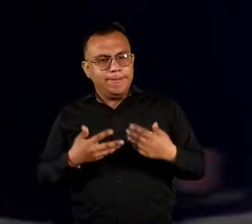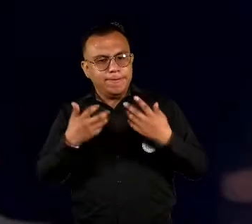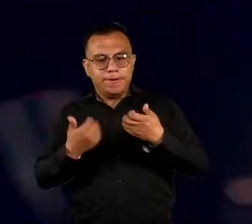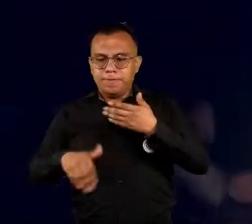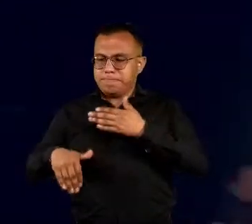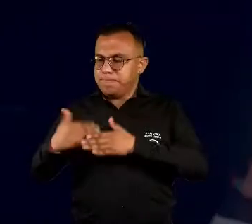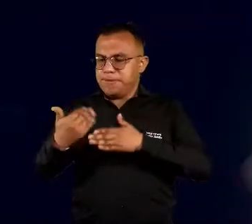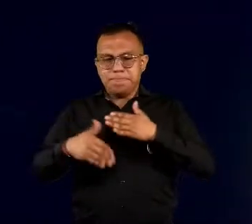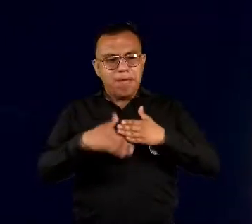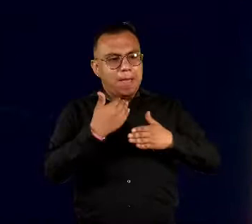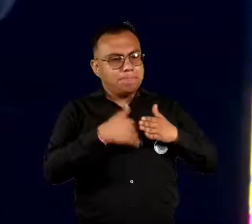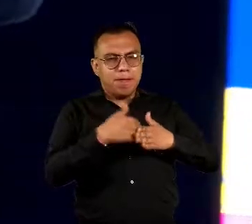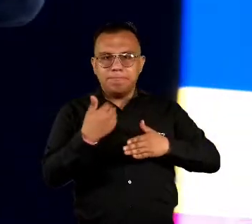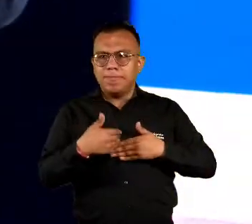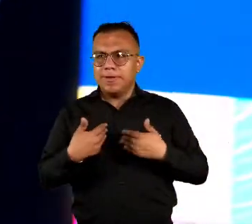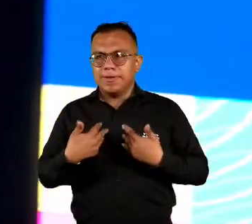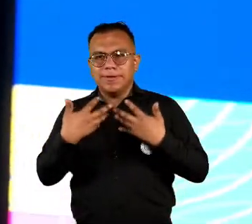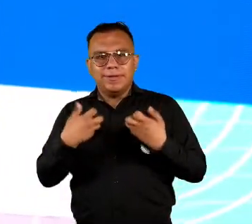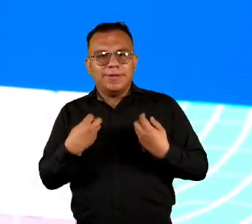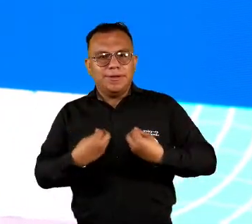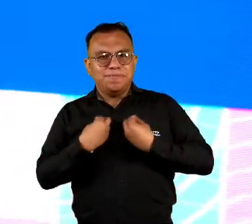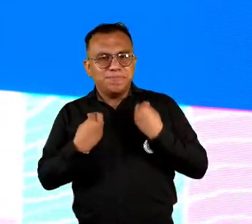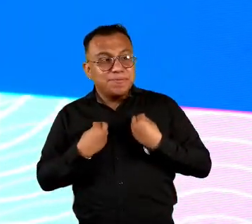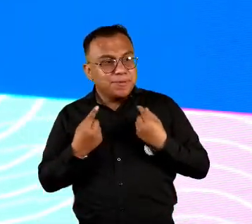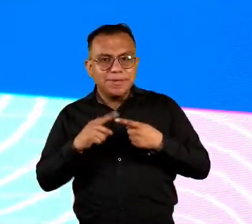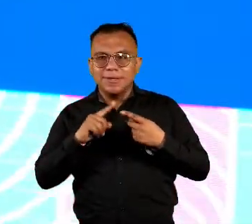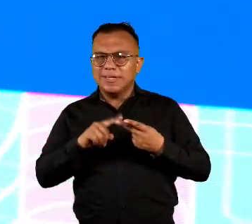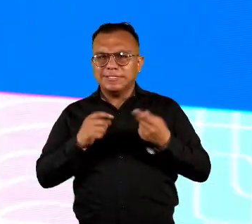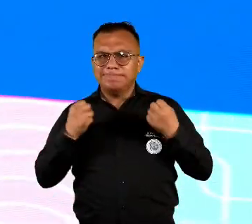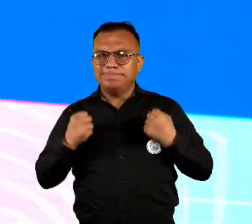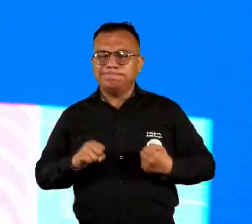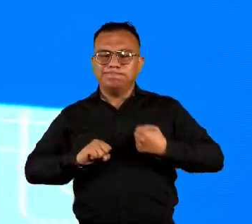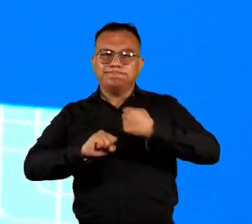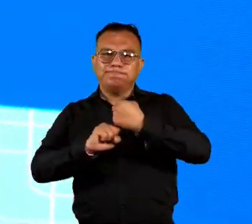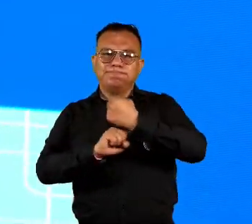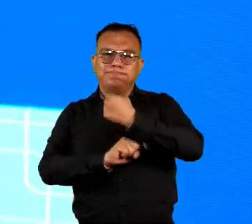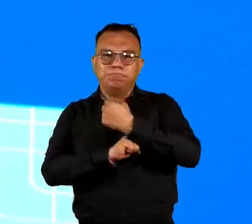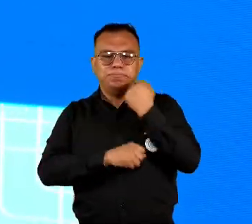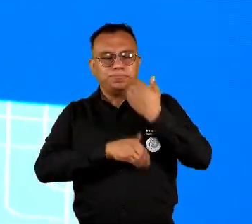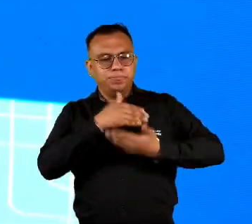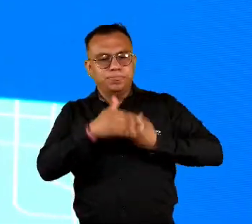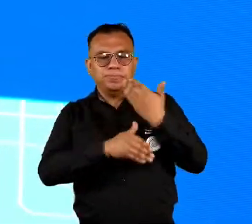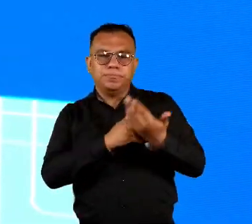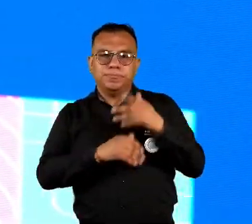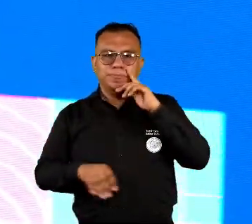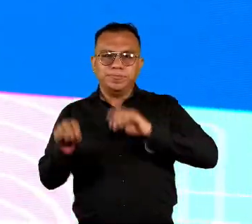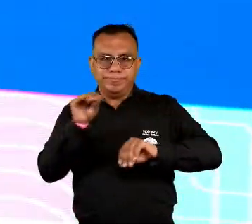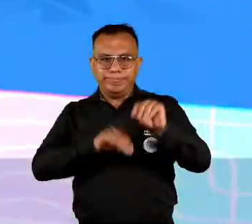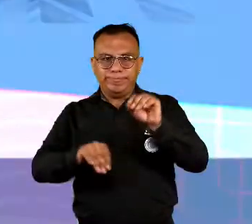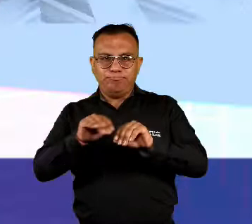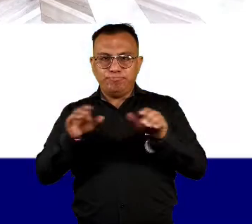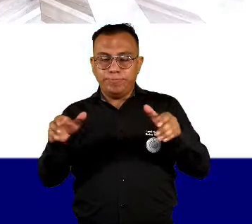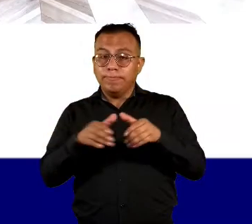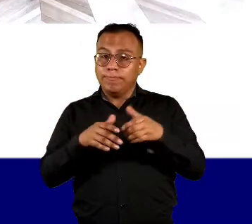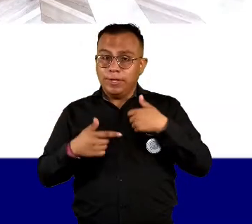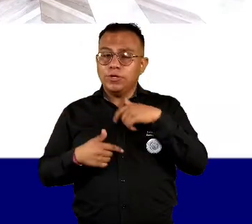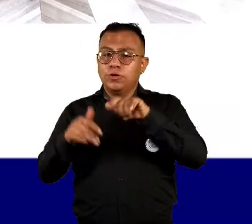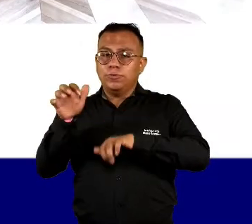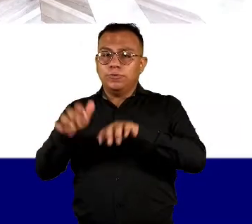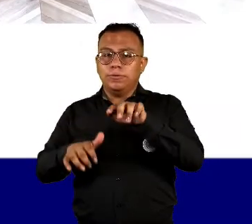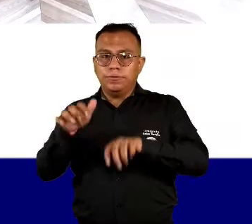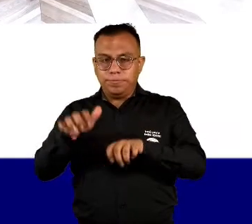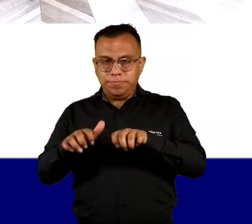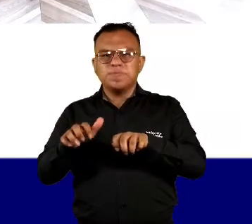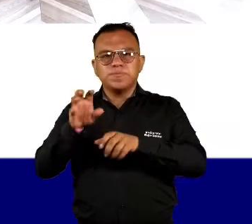emprender en esto en querer vivir y ver una fortaleza muy grande a la hora de desarrollar video soy secretario de